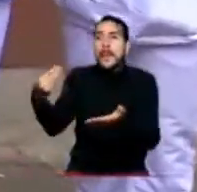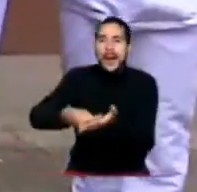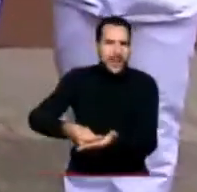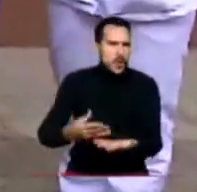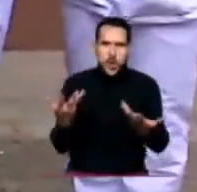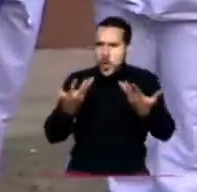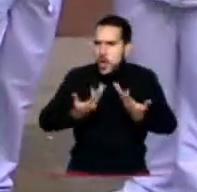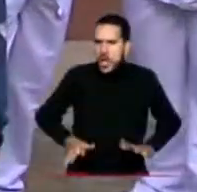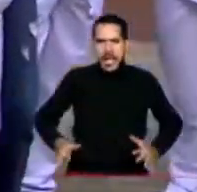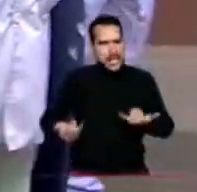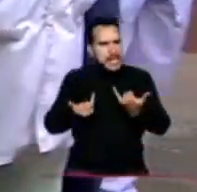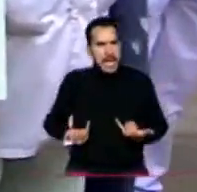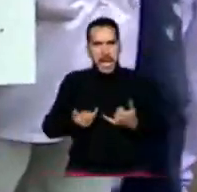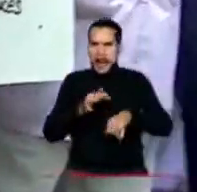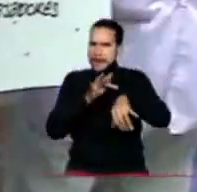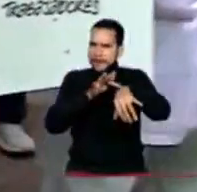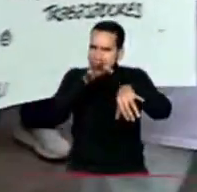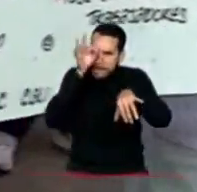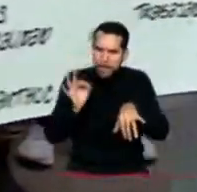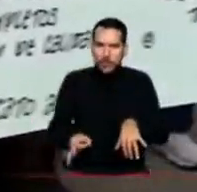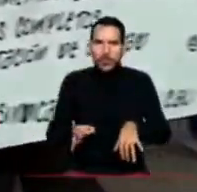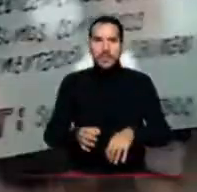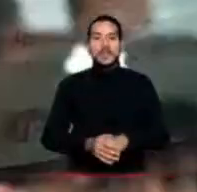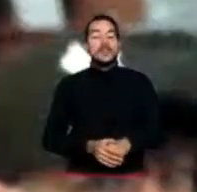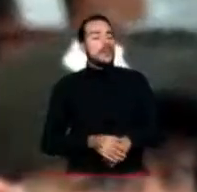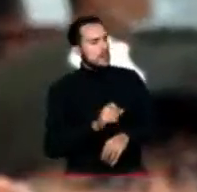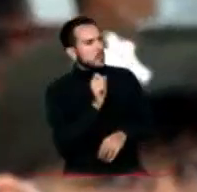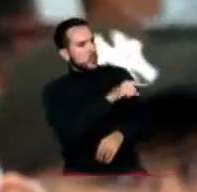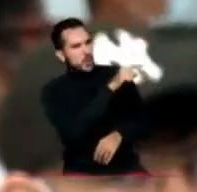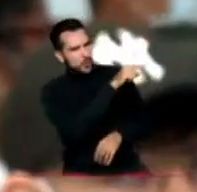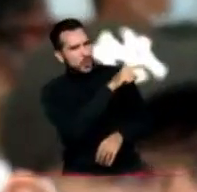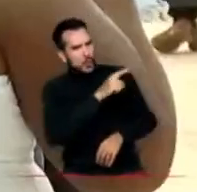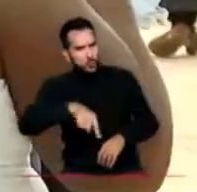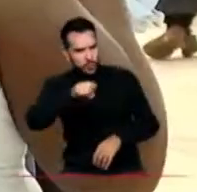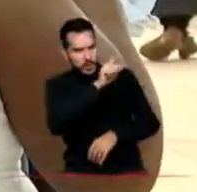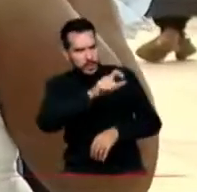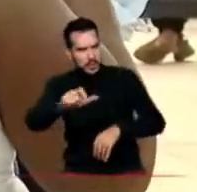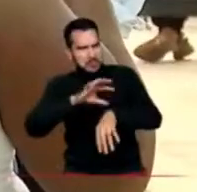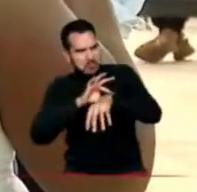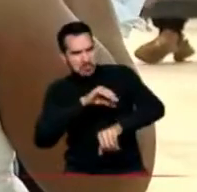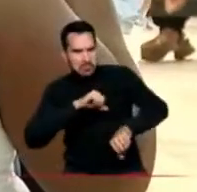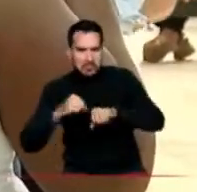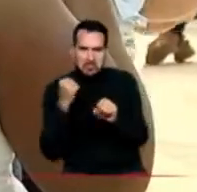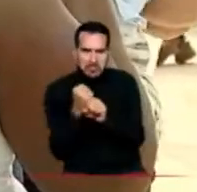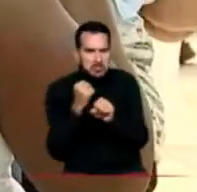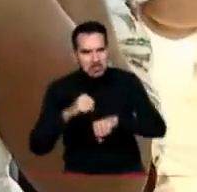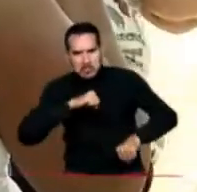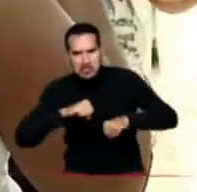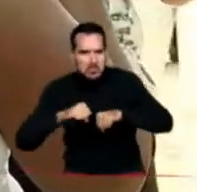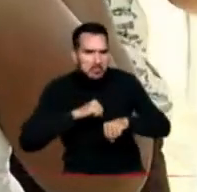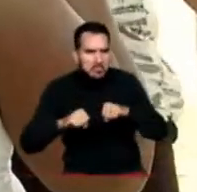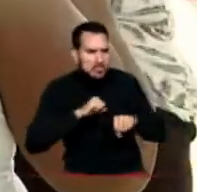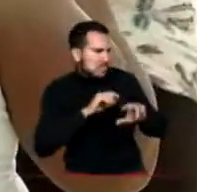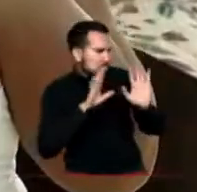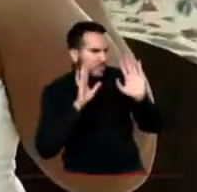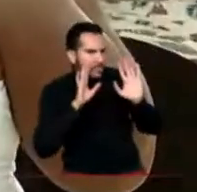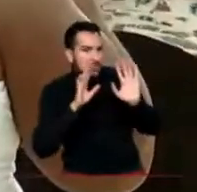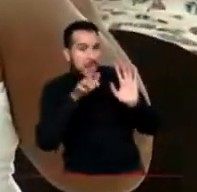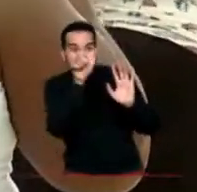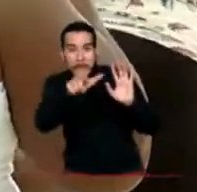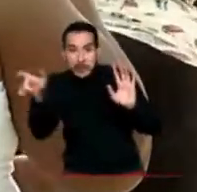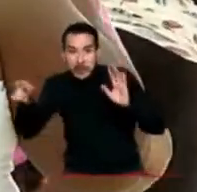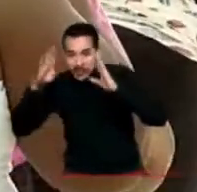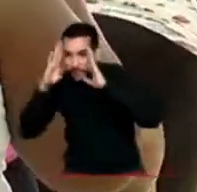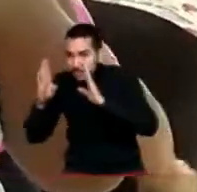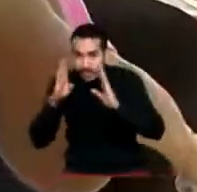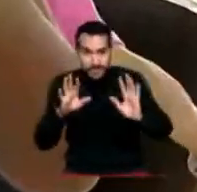de servicio? Ustedes han seguido trabajando, siguen cumpliendo con sus funciones, pero ¿los pacientes están recibiendo la atención adecuada? No, como lo